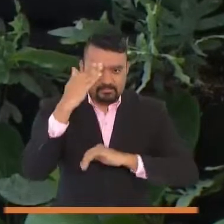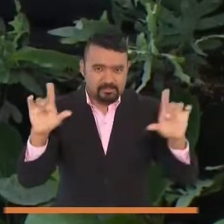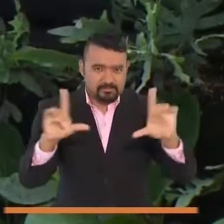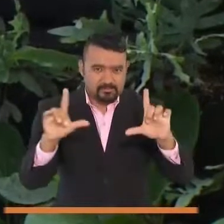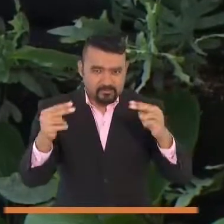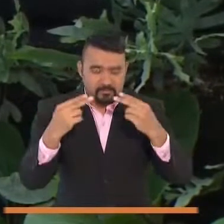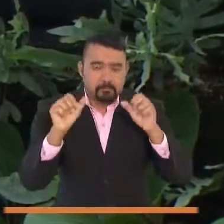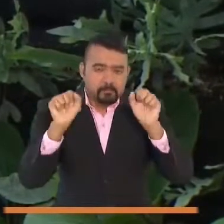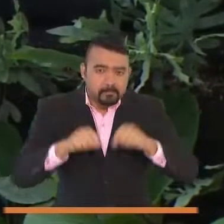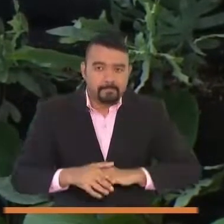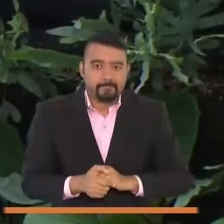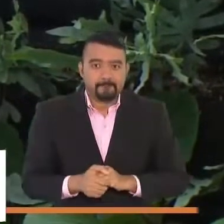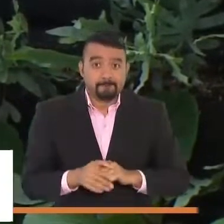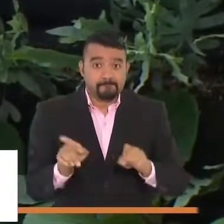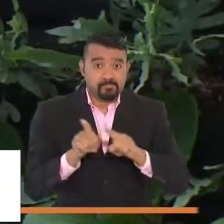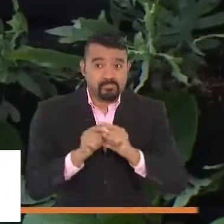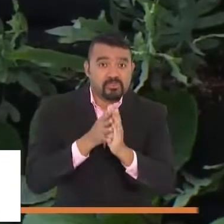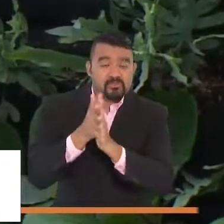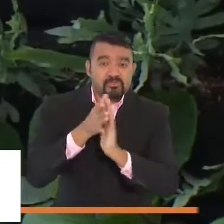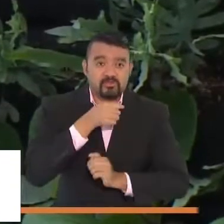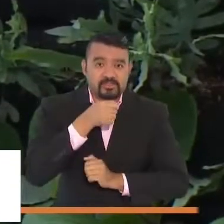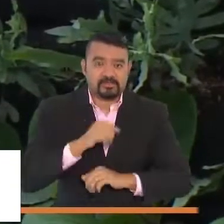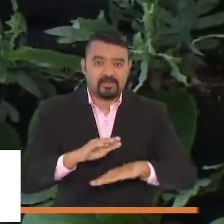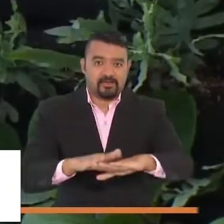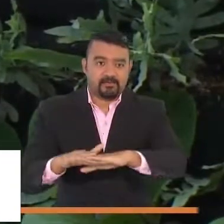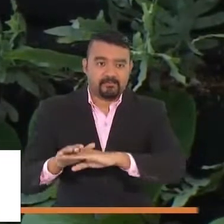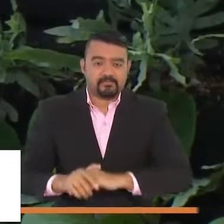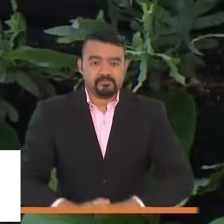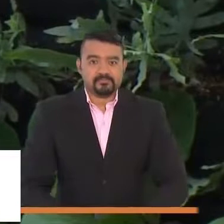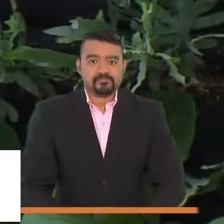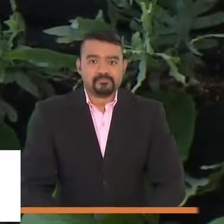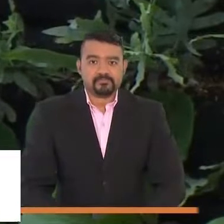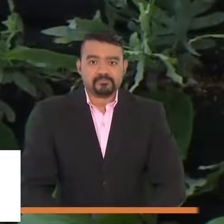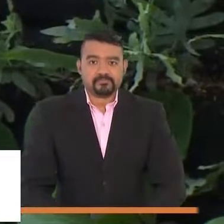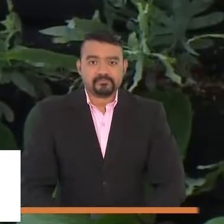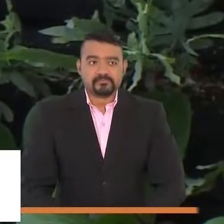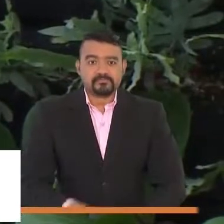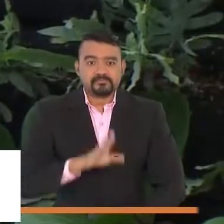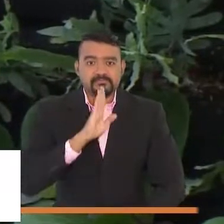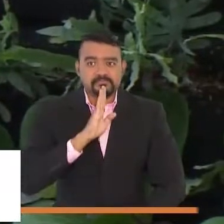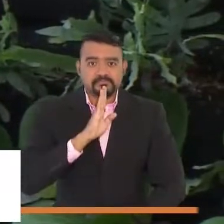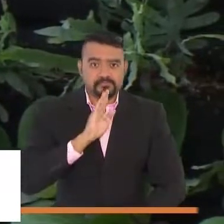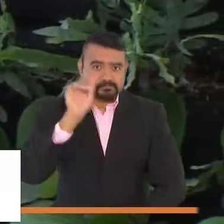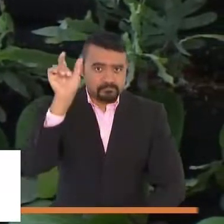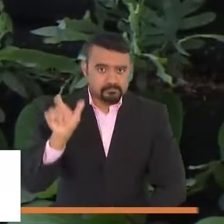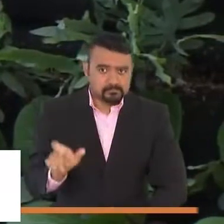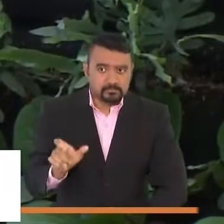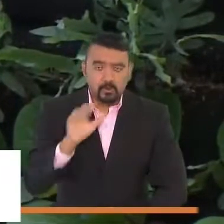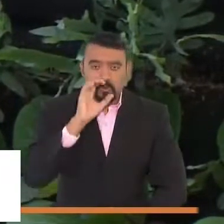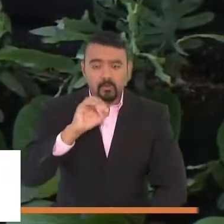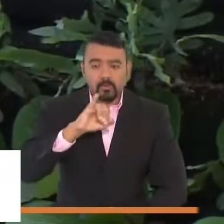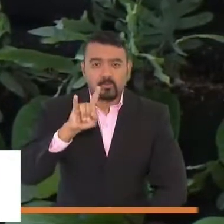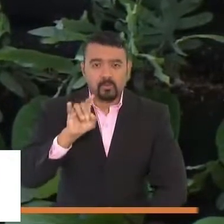de nuestro municipio de Envigado. Saludar también y agradecer la presencia del director del área, Juan